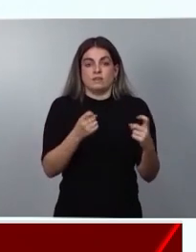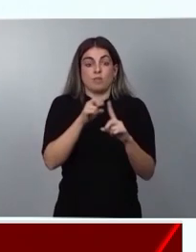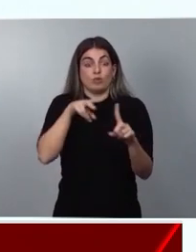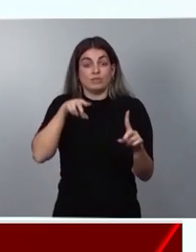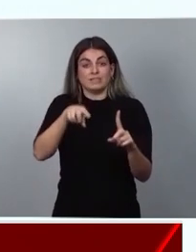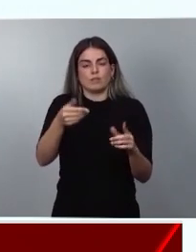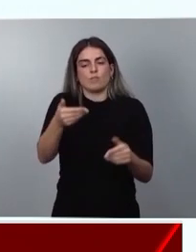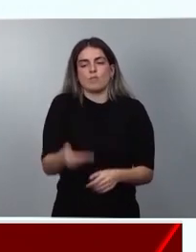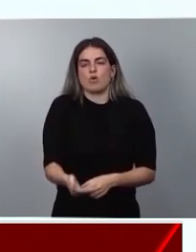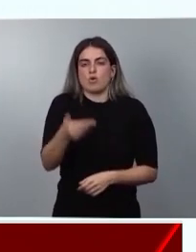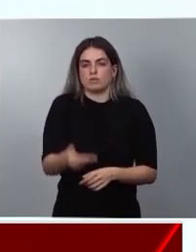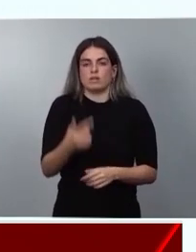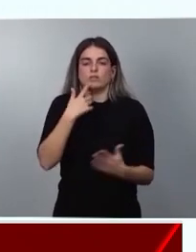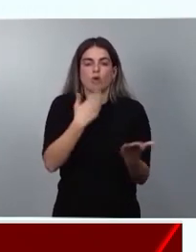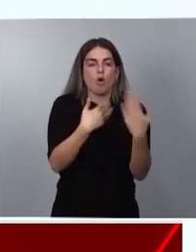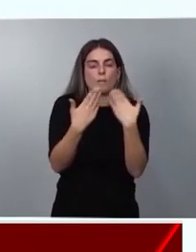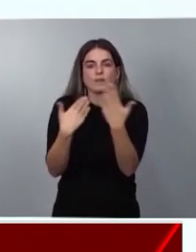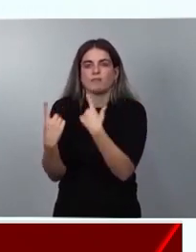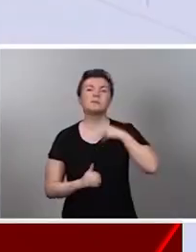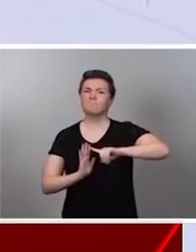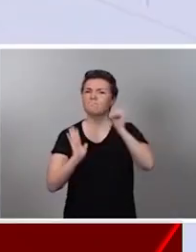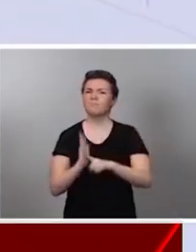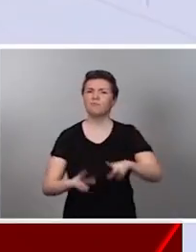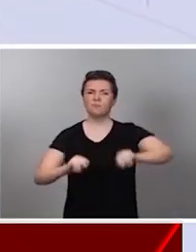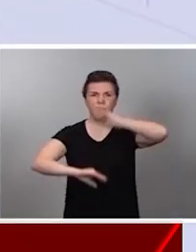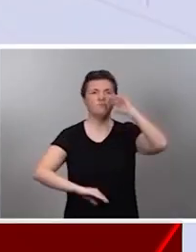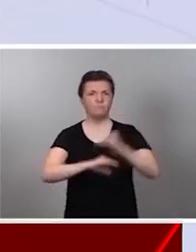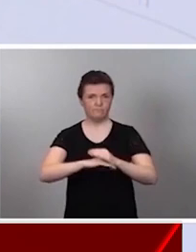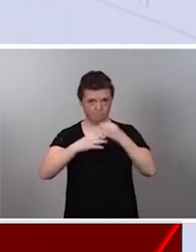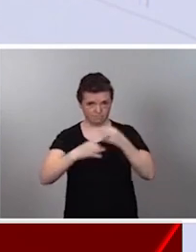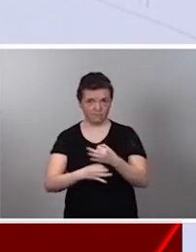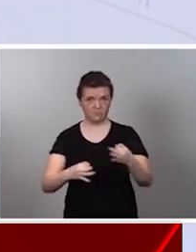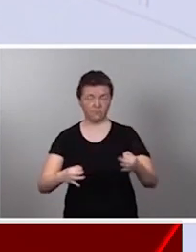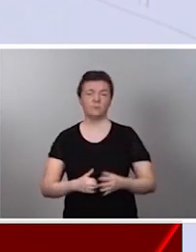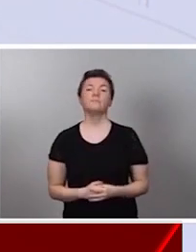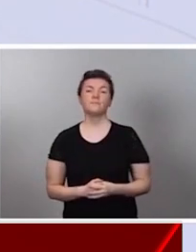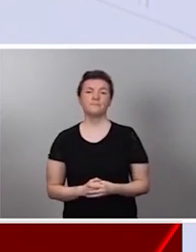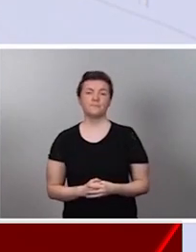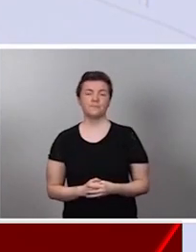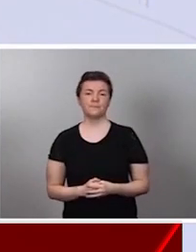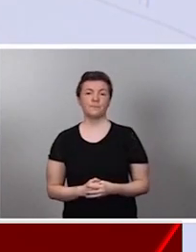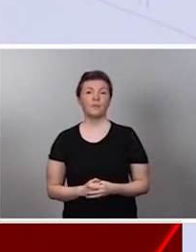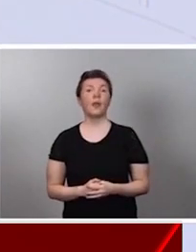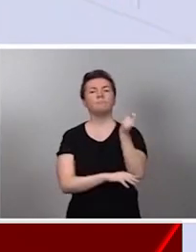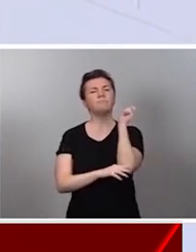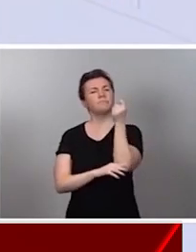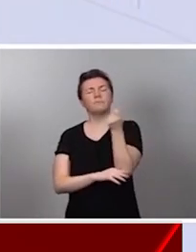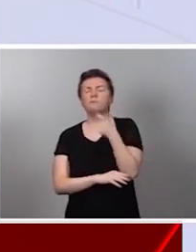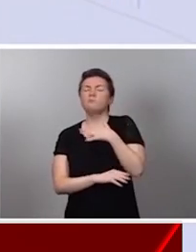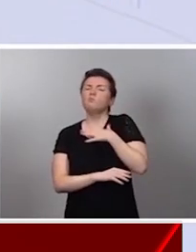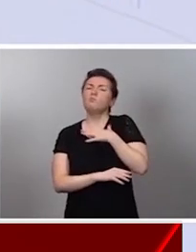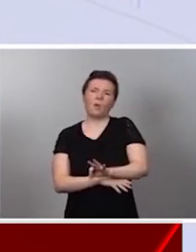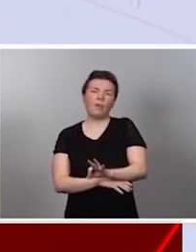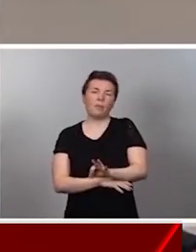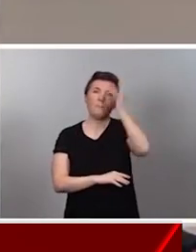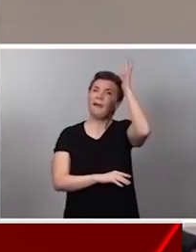Sánchez? Arrodillarse. Eso es lo que viene a decir esa interpretación del juez. ¿Cuál es el problema desde el punto de vista penal? Que efectivamente Pedro Sánchez, aunque eso sea